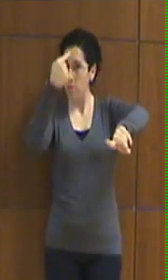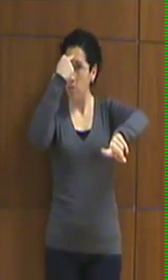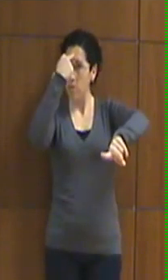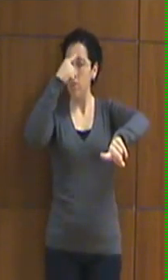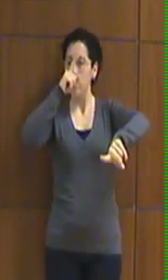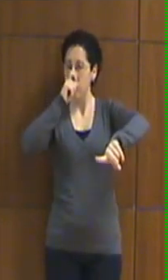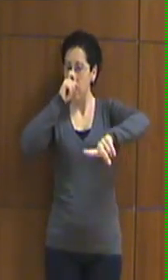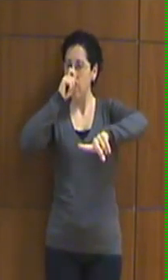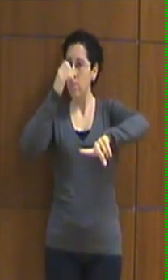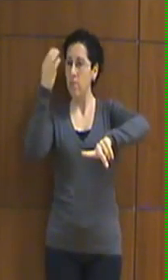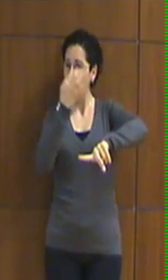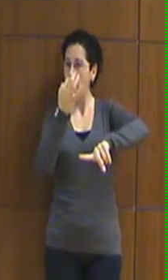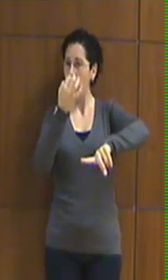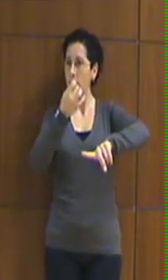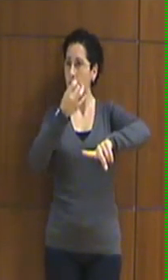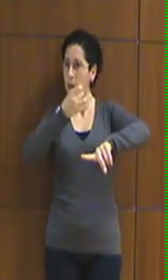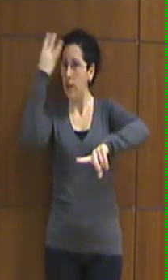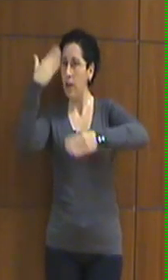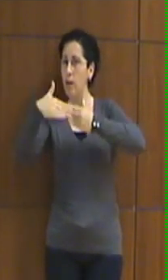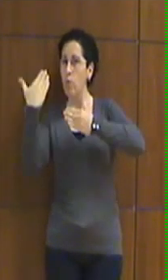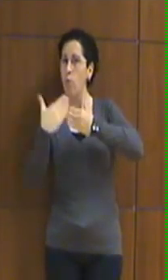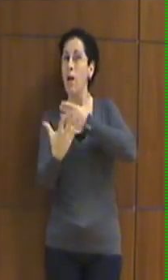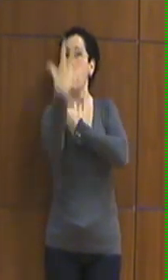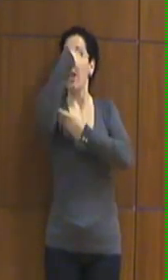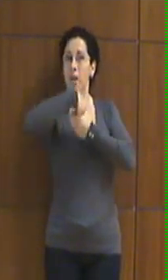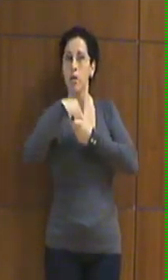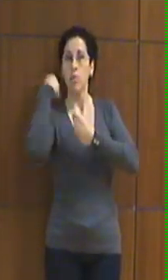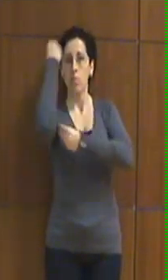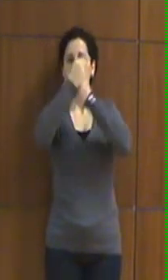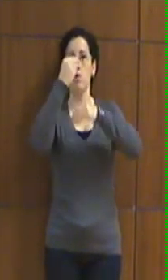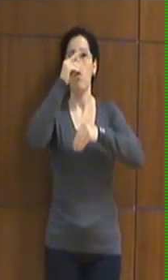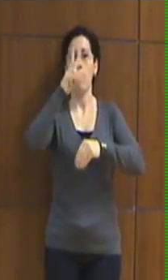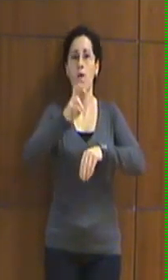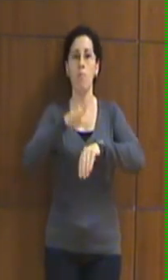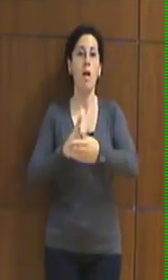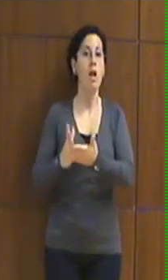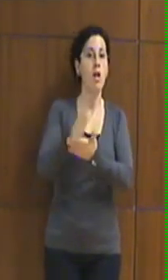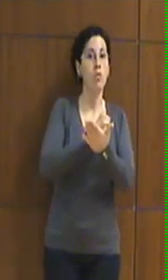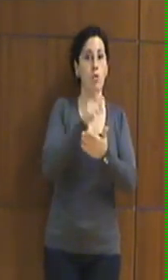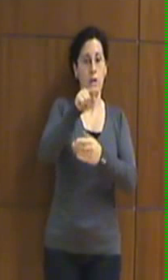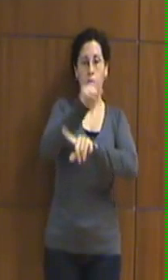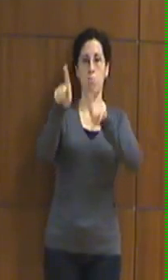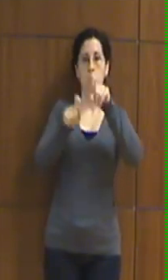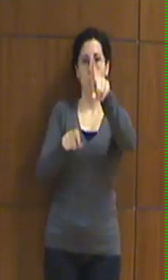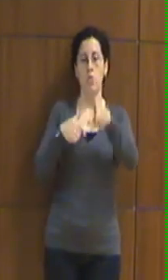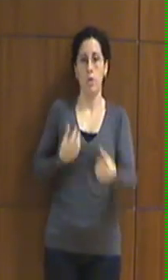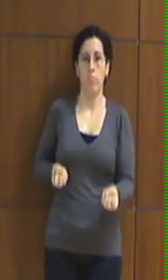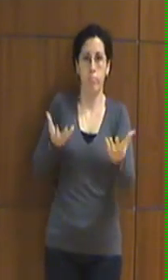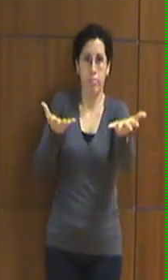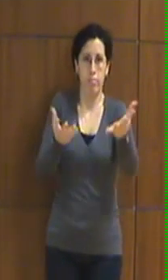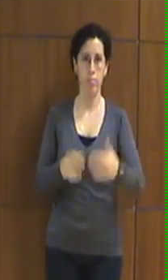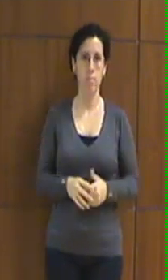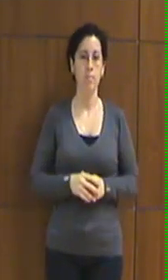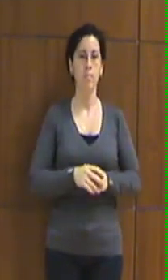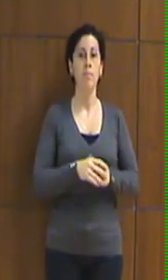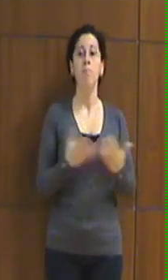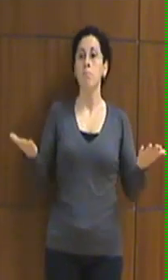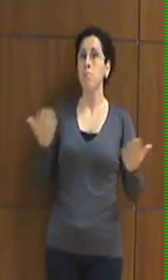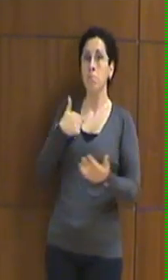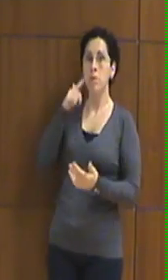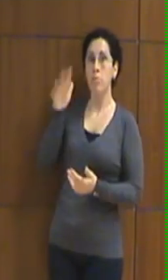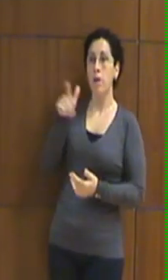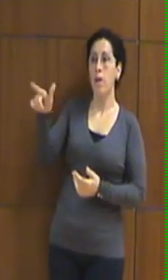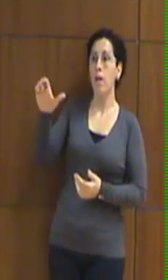de innovación pensando en todos? Esta es la pregunta, ¿no? Esto mira, si te parece, por favor,